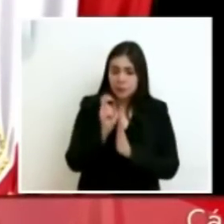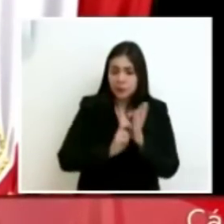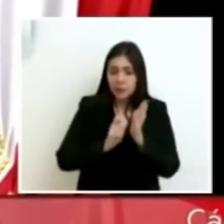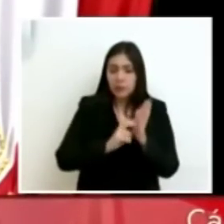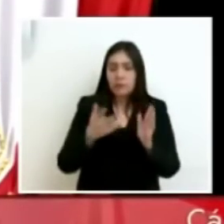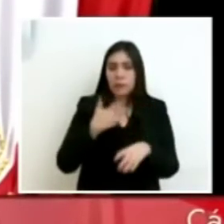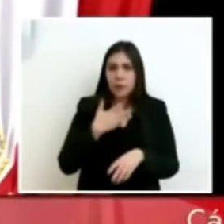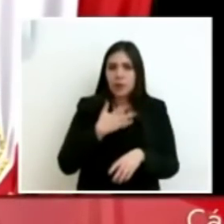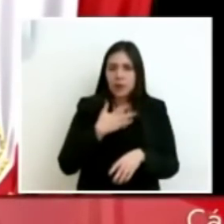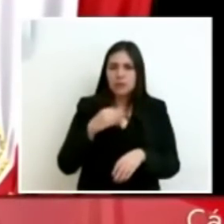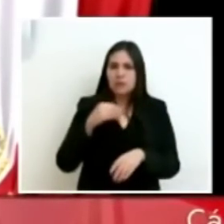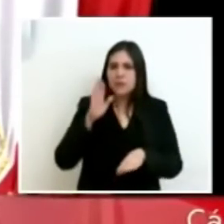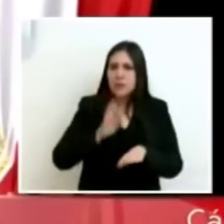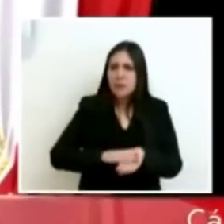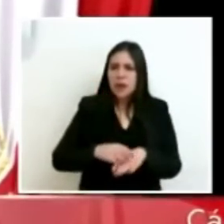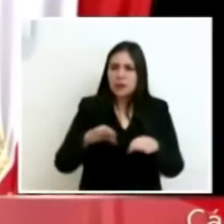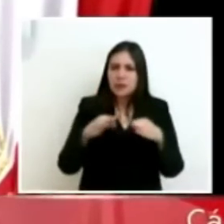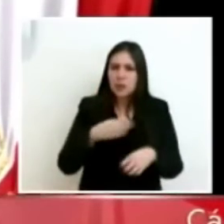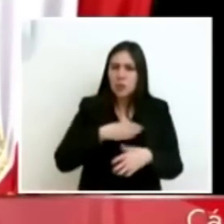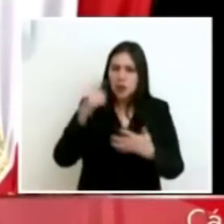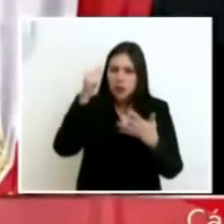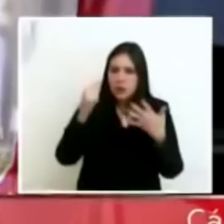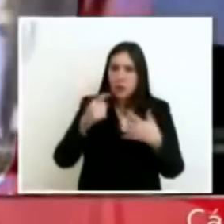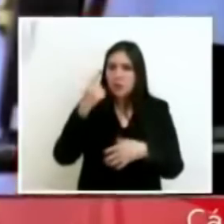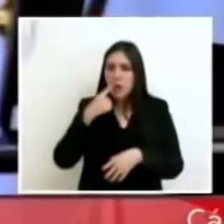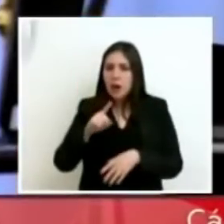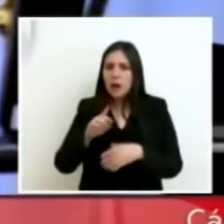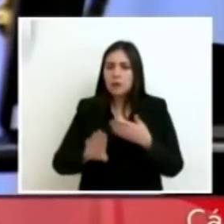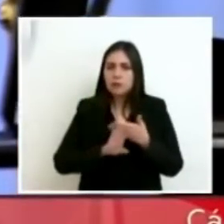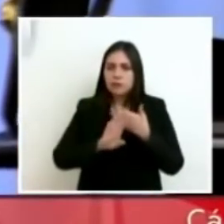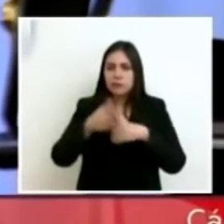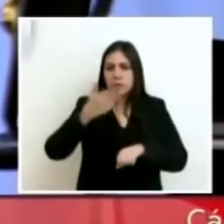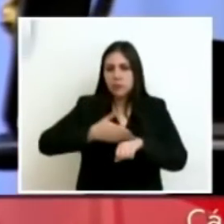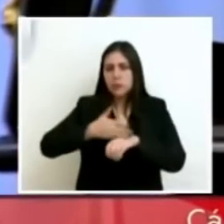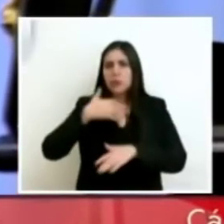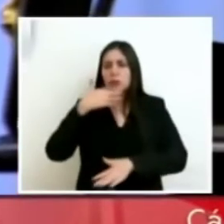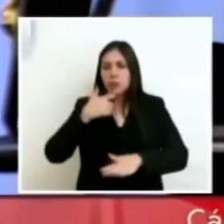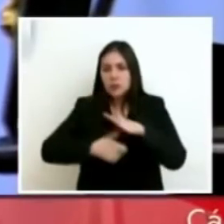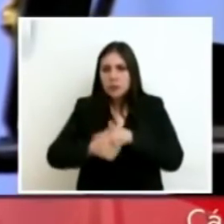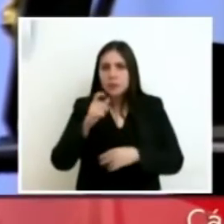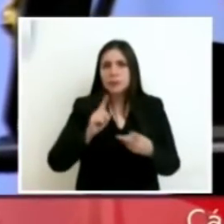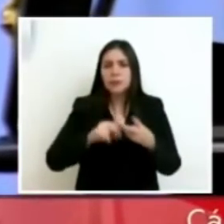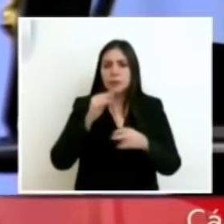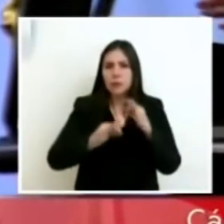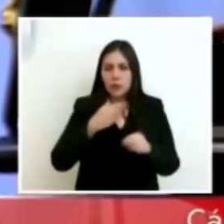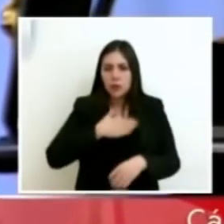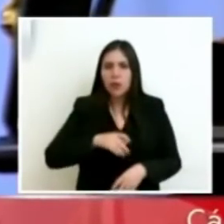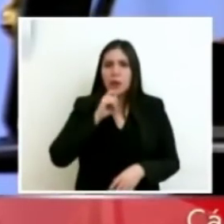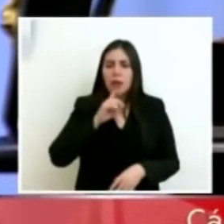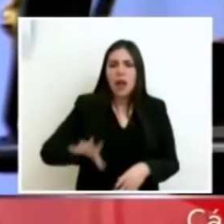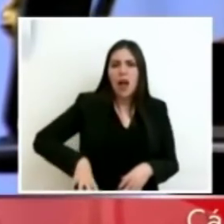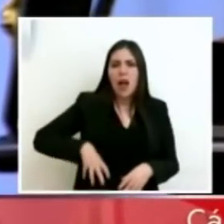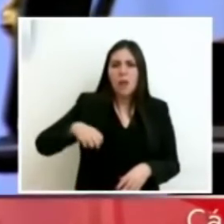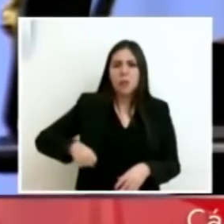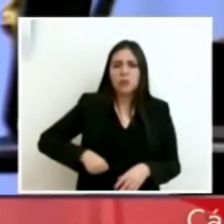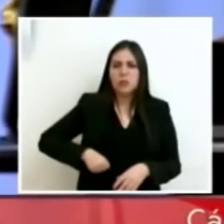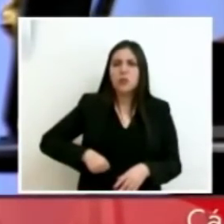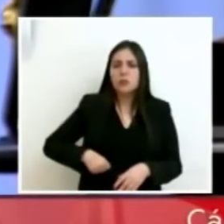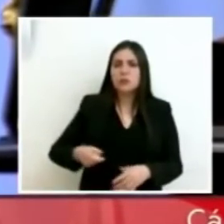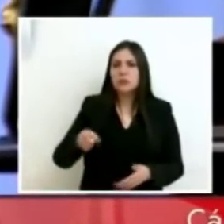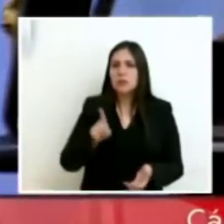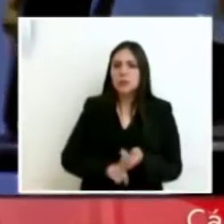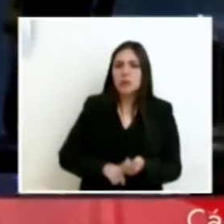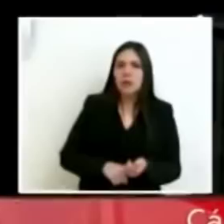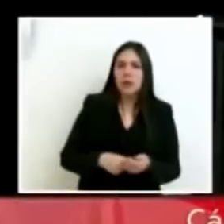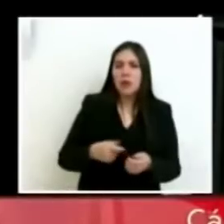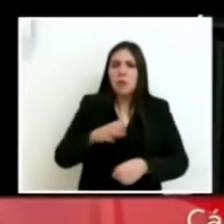implementa mecanismos más eficientes para prevenir y sancionar la corrupción, la impunidad y los abusos de poder dentro del sistema